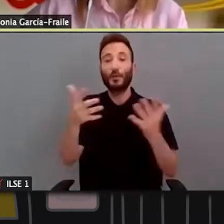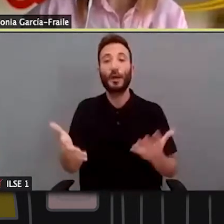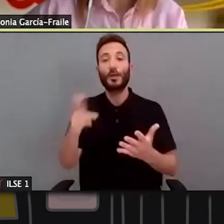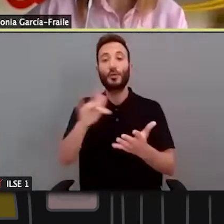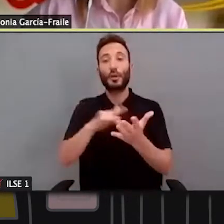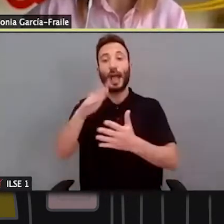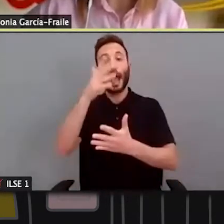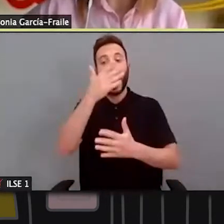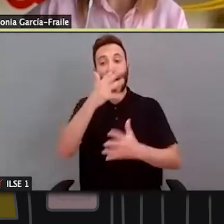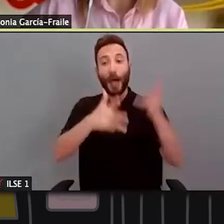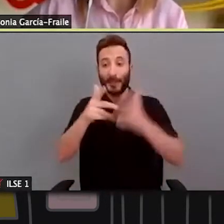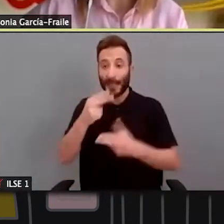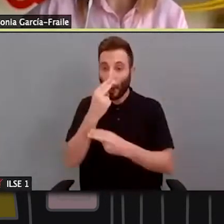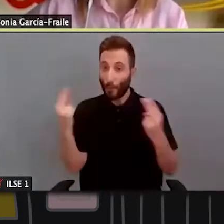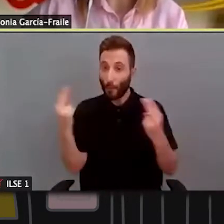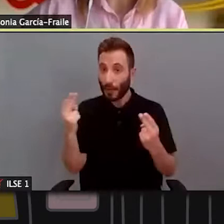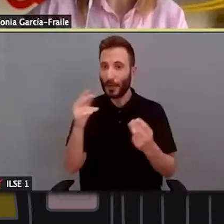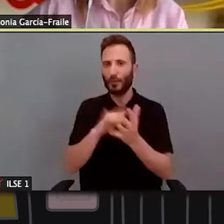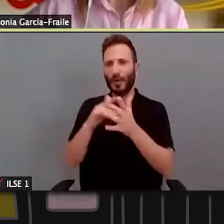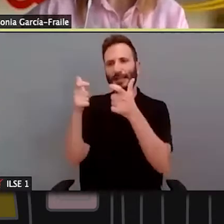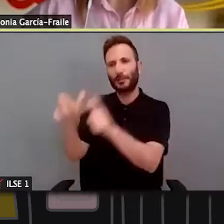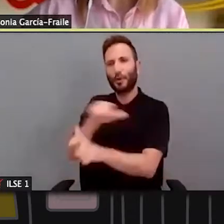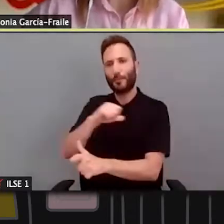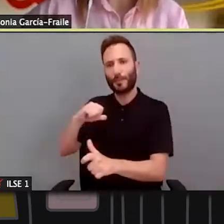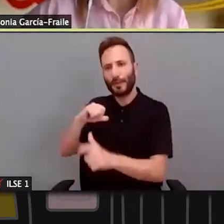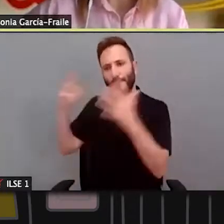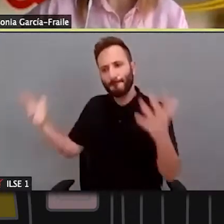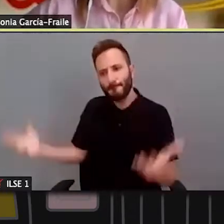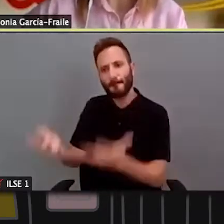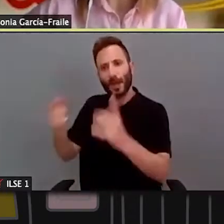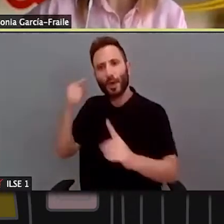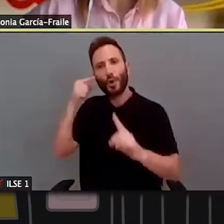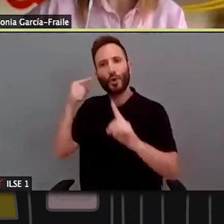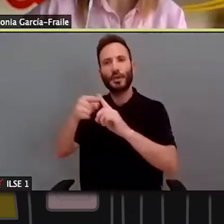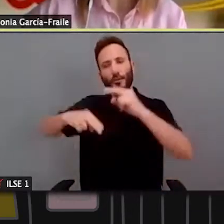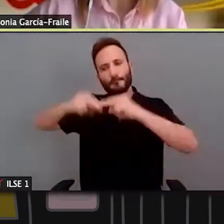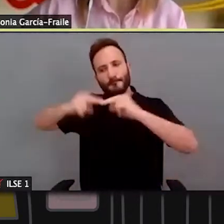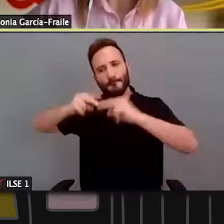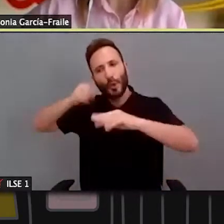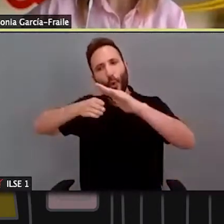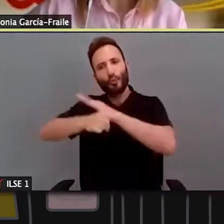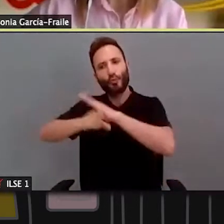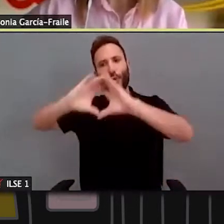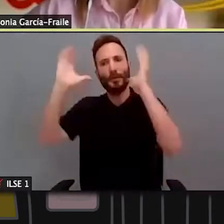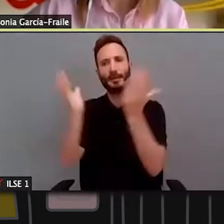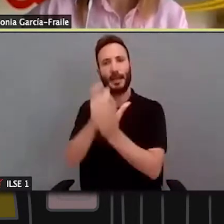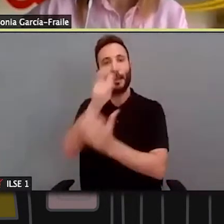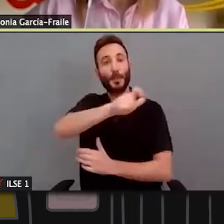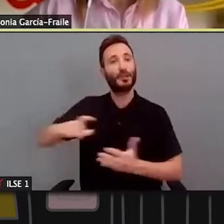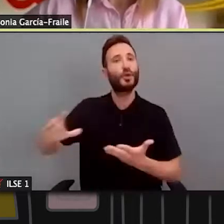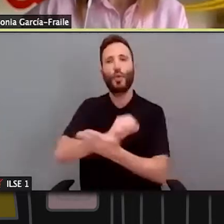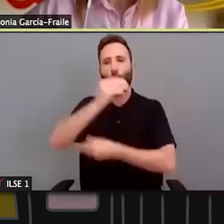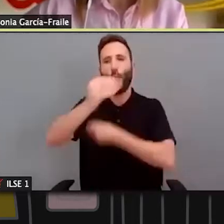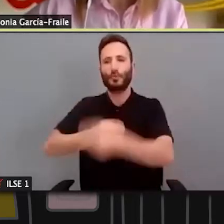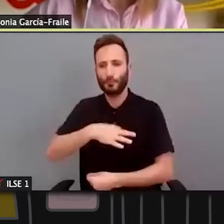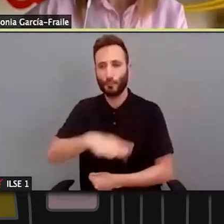públicas destacan frente al sector privado a la hora de promover soluciones más universales que sirvan para todas las personas. Por ello,